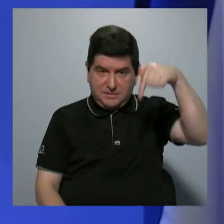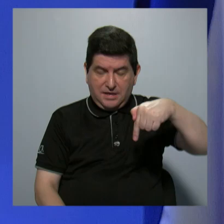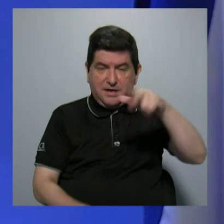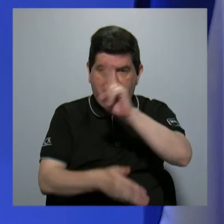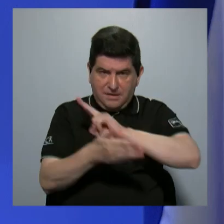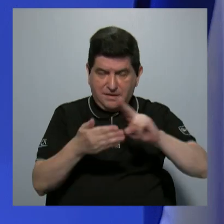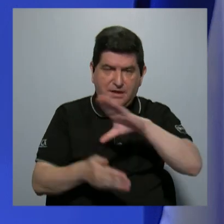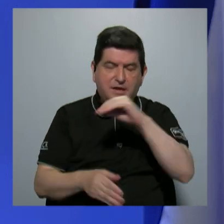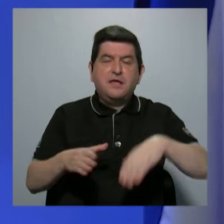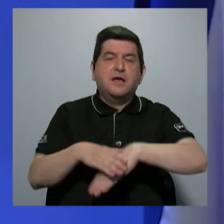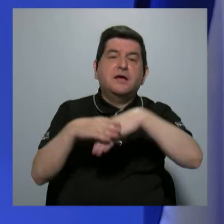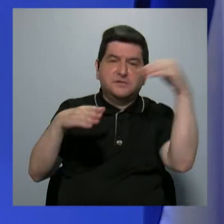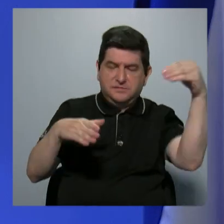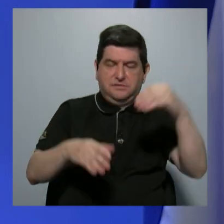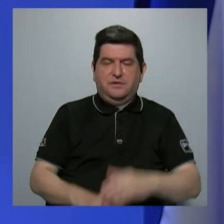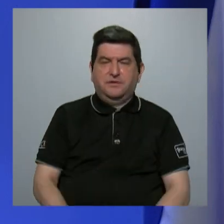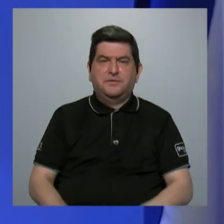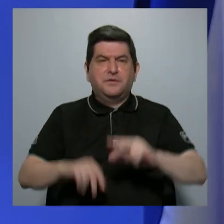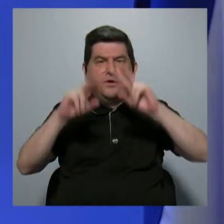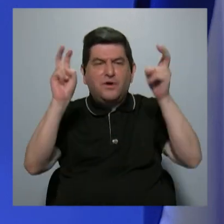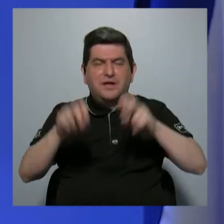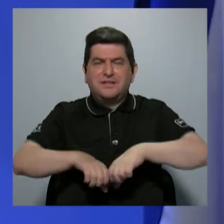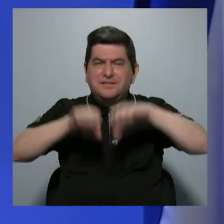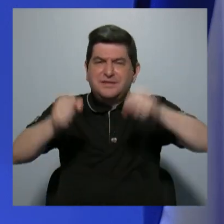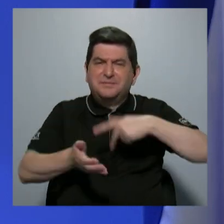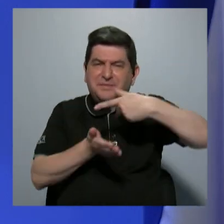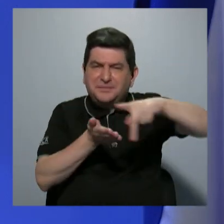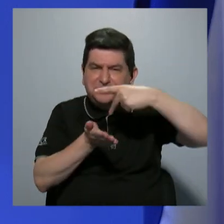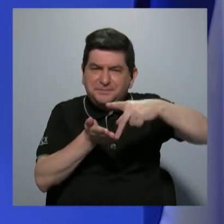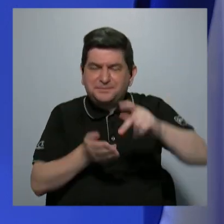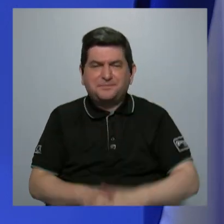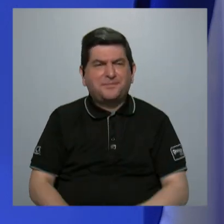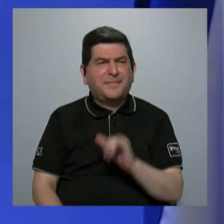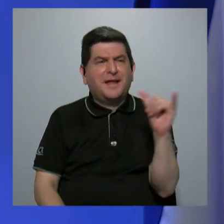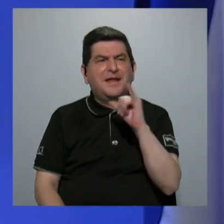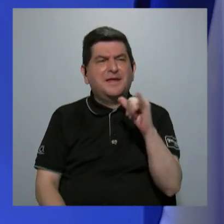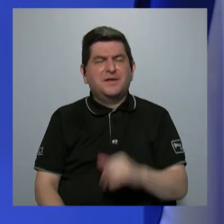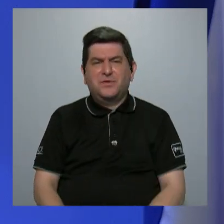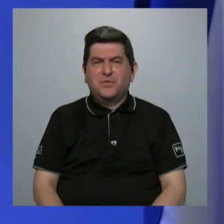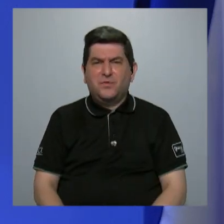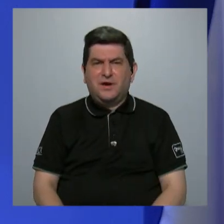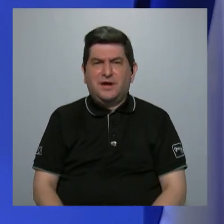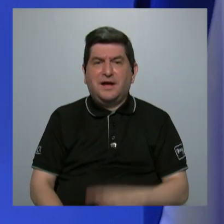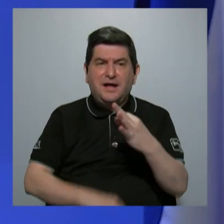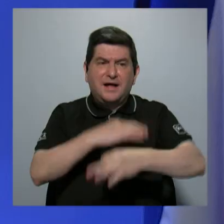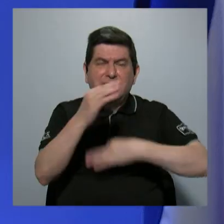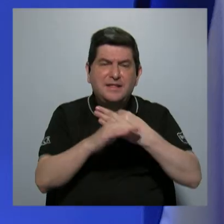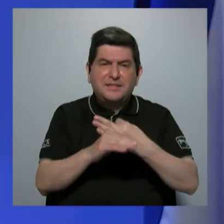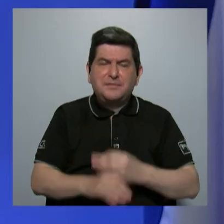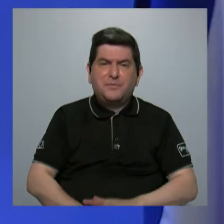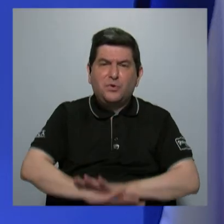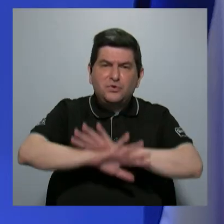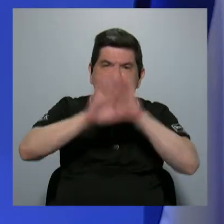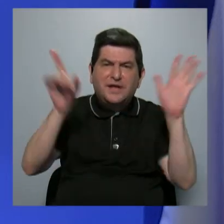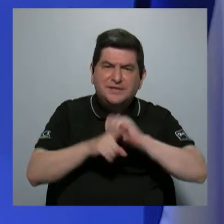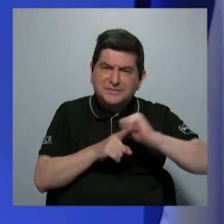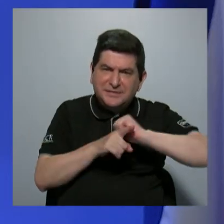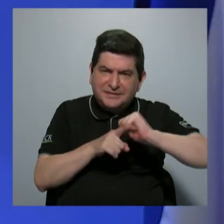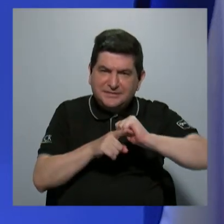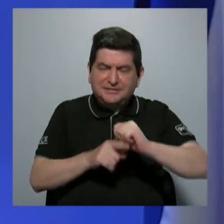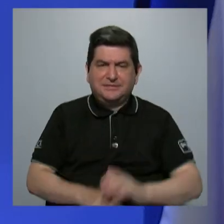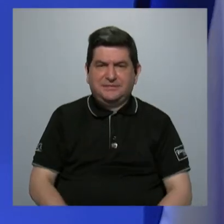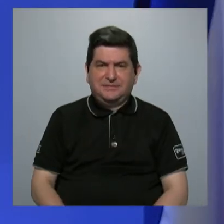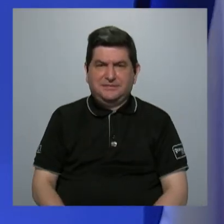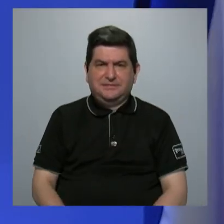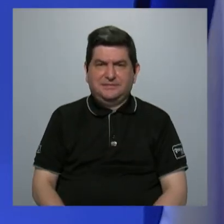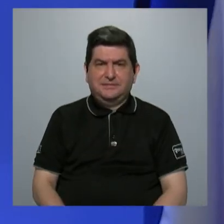y también hacia afuera, porque con el tema del régimen salarial, pues también tenemos que hacer una suerte de ejercicio de transparencia, ¿verdad? Una